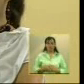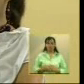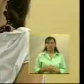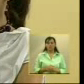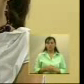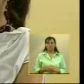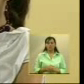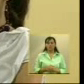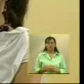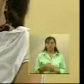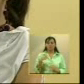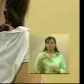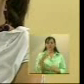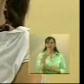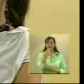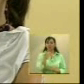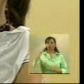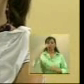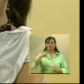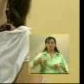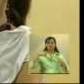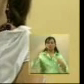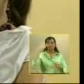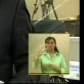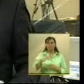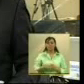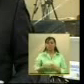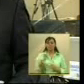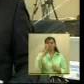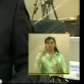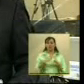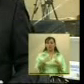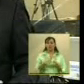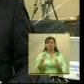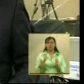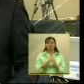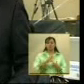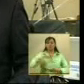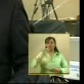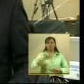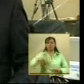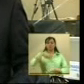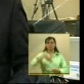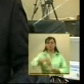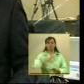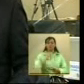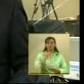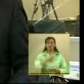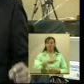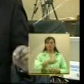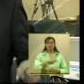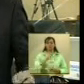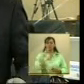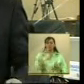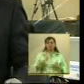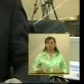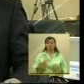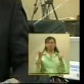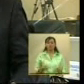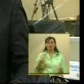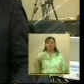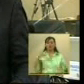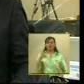la asambleísta. Angustia de la vida militar, conozco del espíritu de cuerpo que instruye la vocación militar de un ser humano y por eso en este día hoy